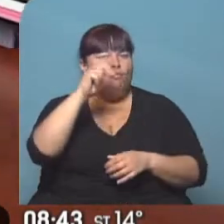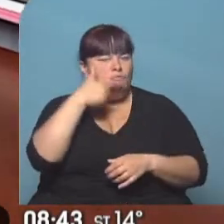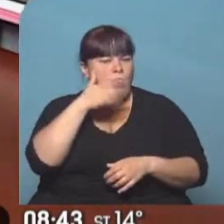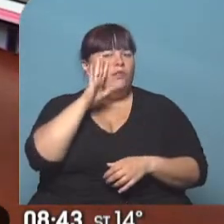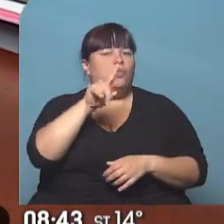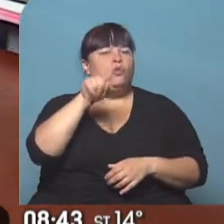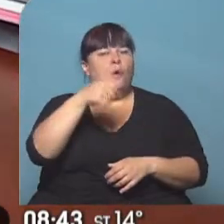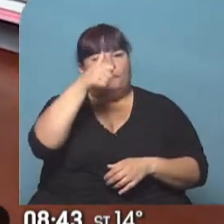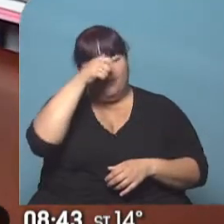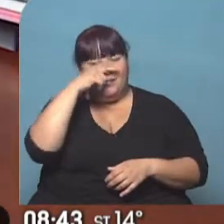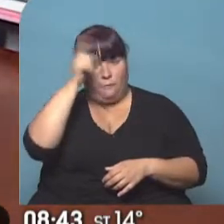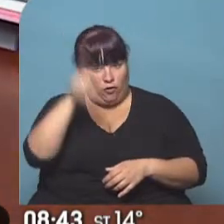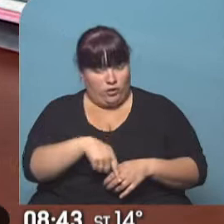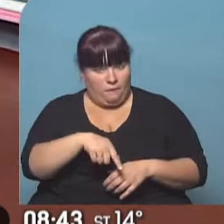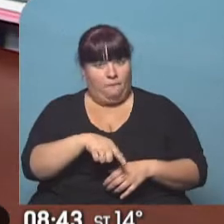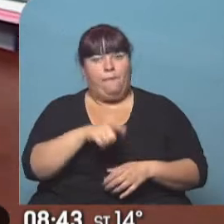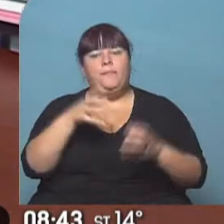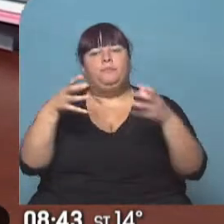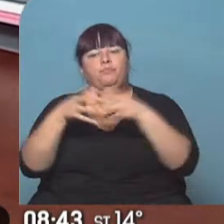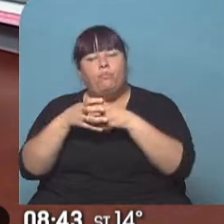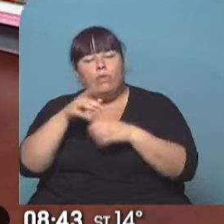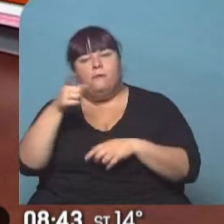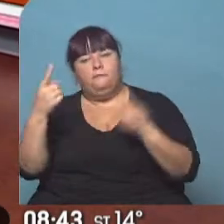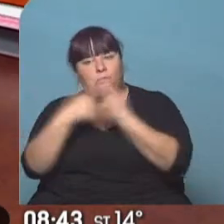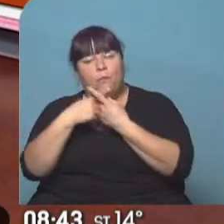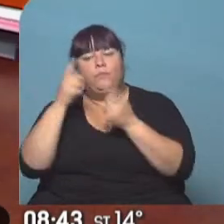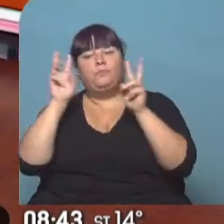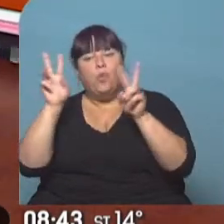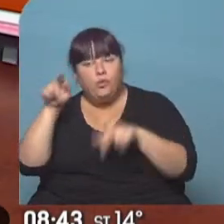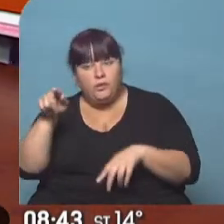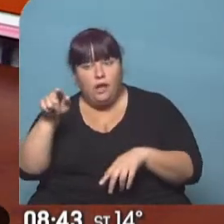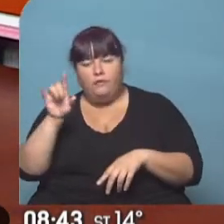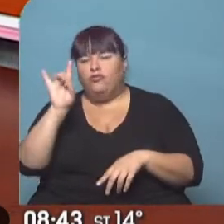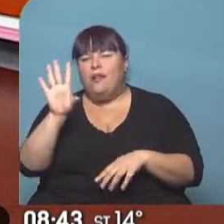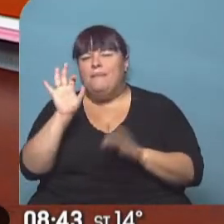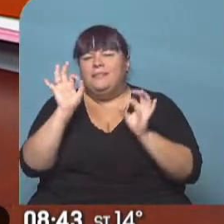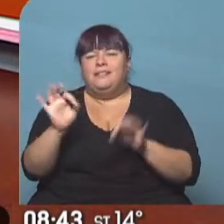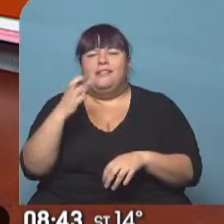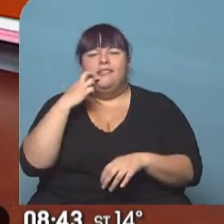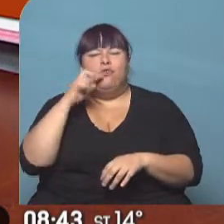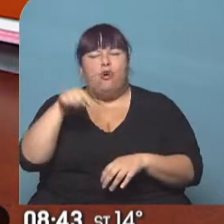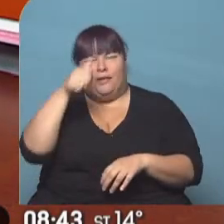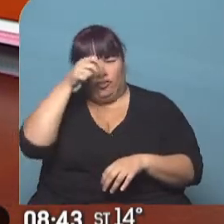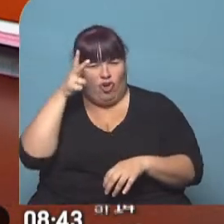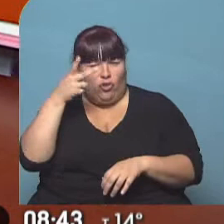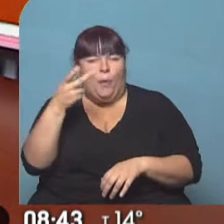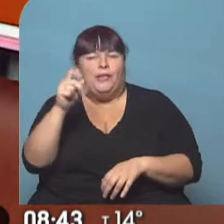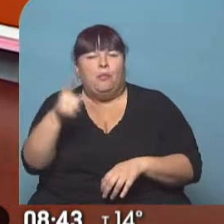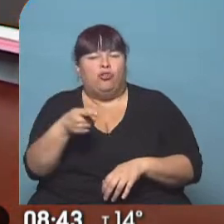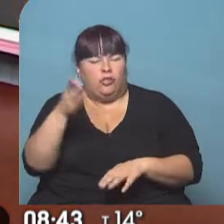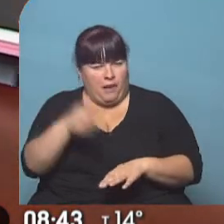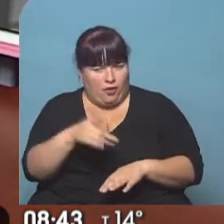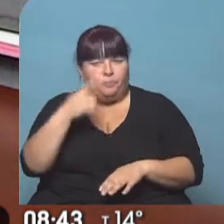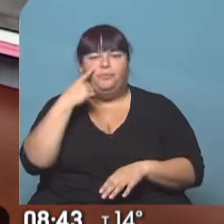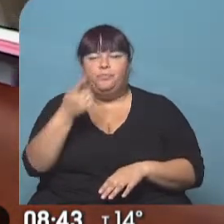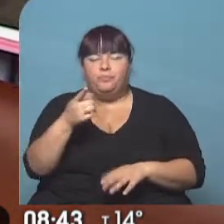51 67 por ciento frente al justicialismo que apenas alcanzó el 1968 casi el 20 por ciento de los votos para